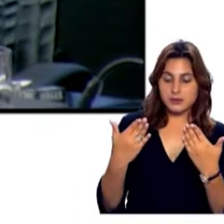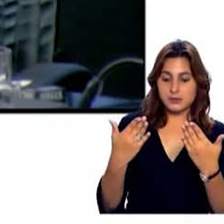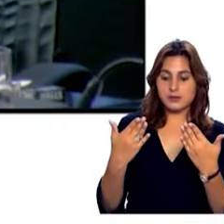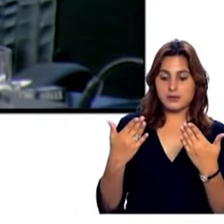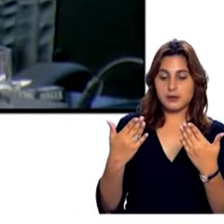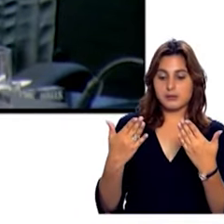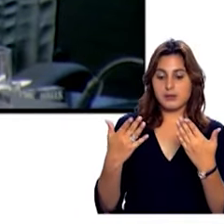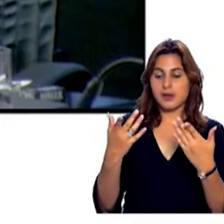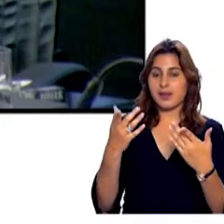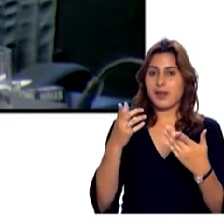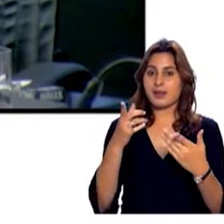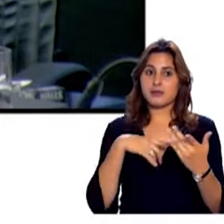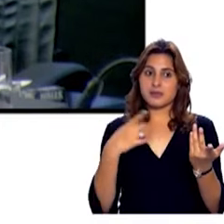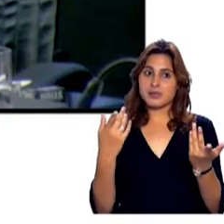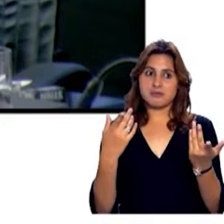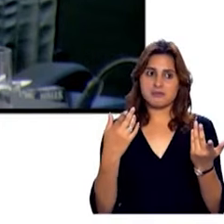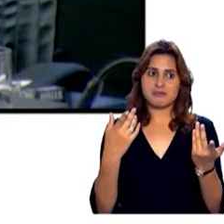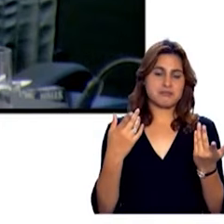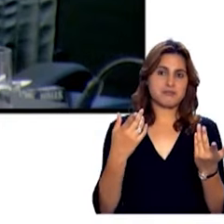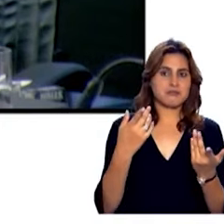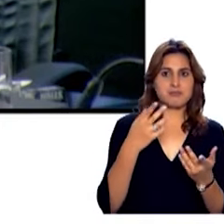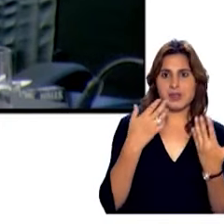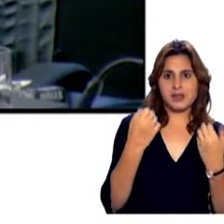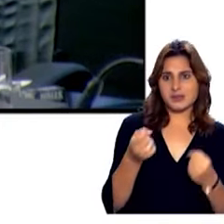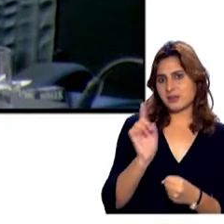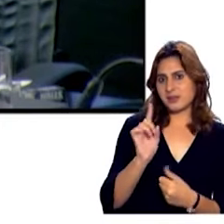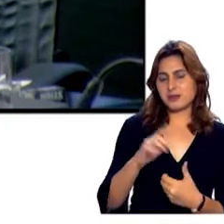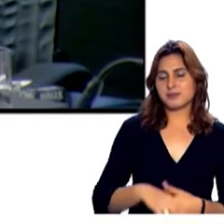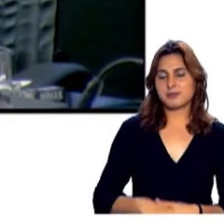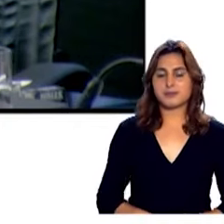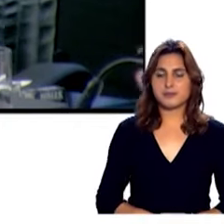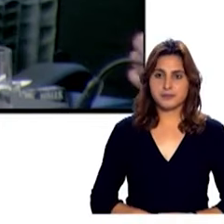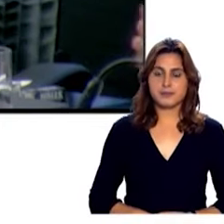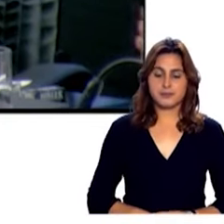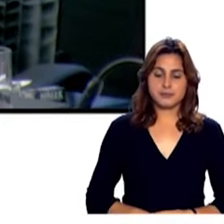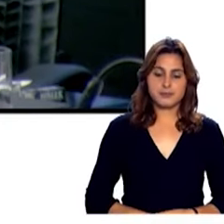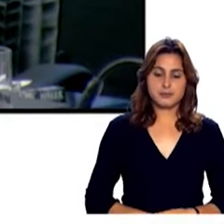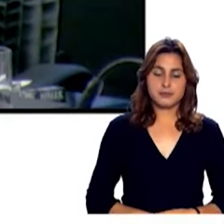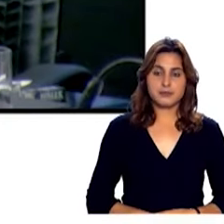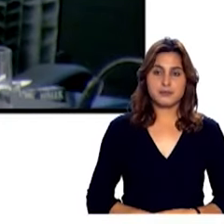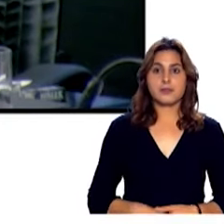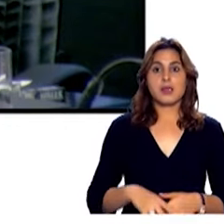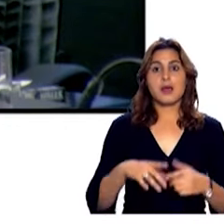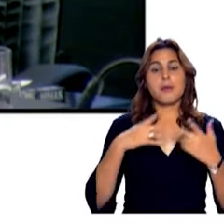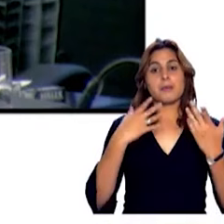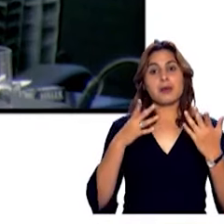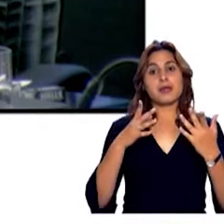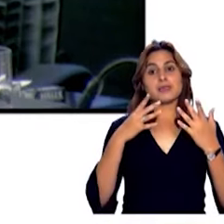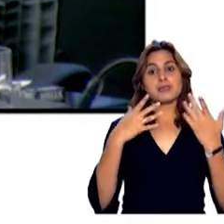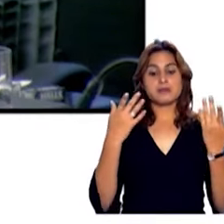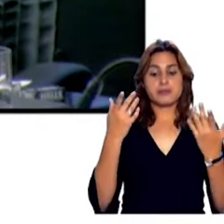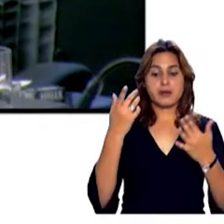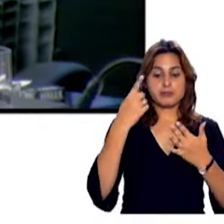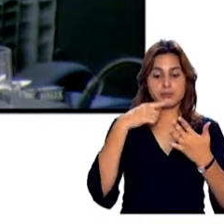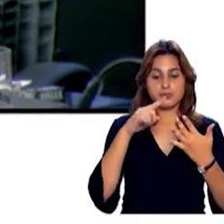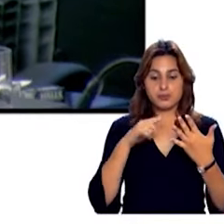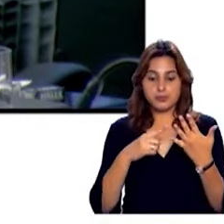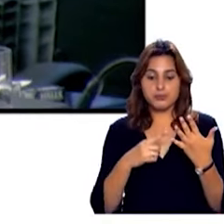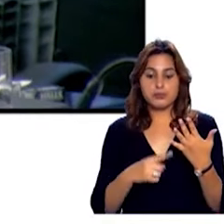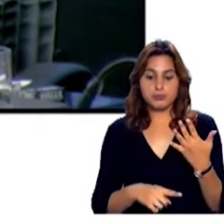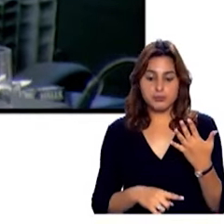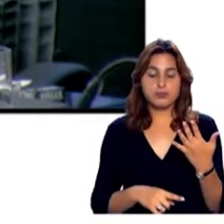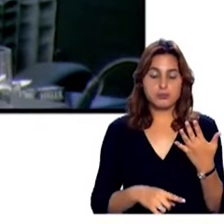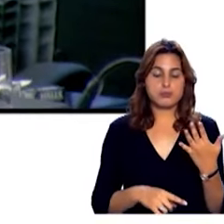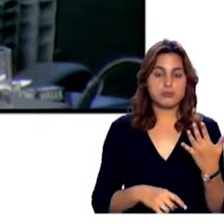Entonces si no se cumplen estos requisitos formales el propio tribunal inferior admite el recurso y luego si el